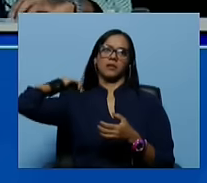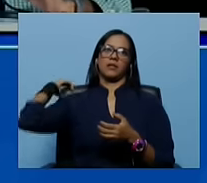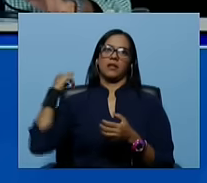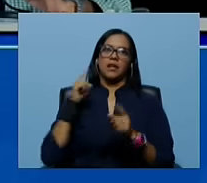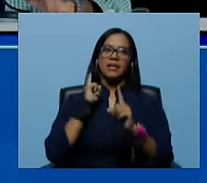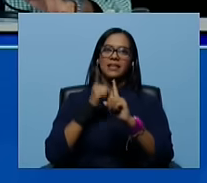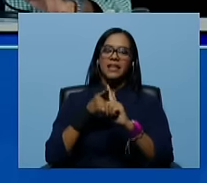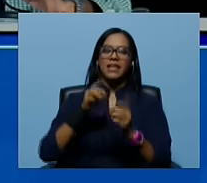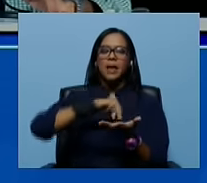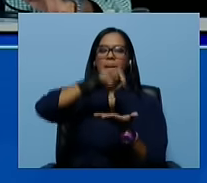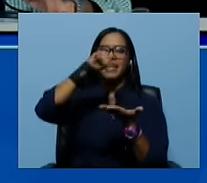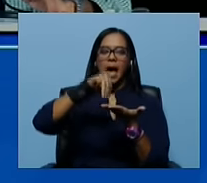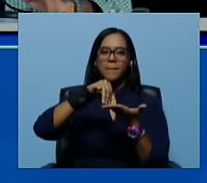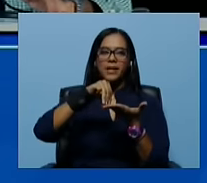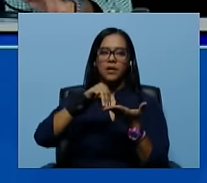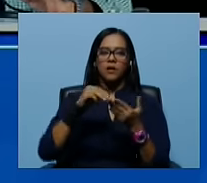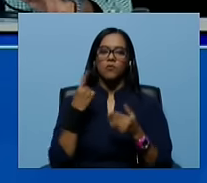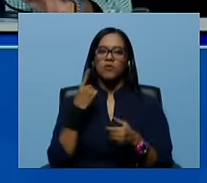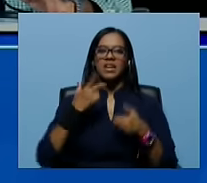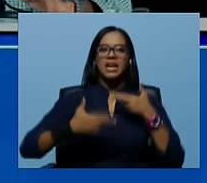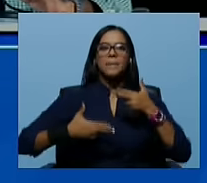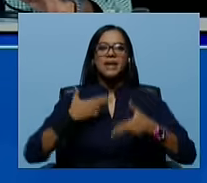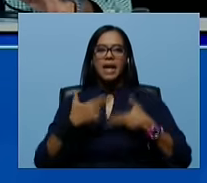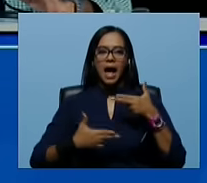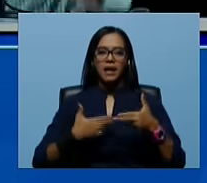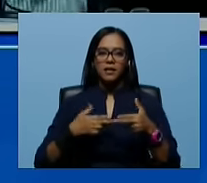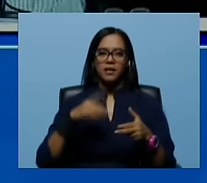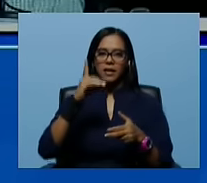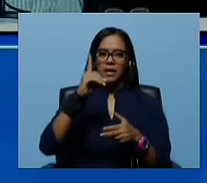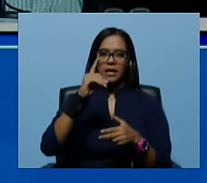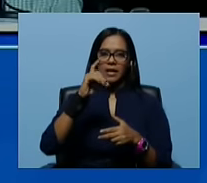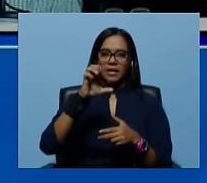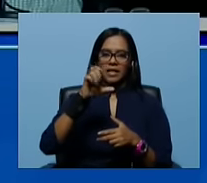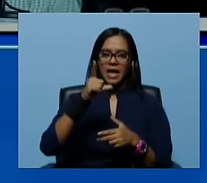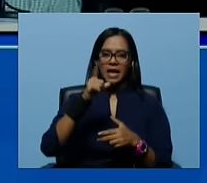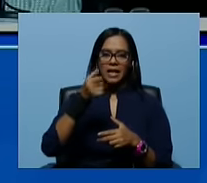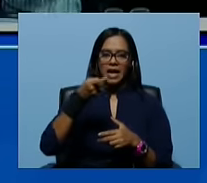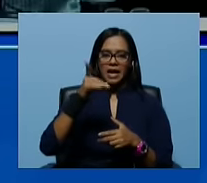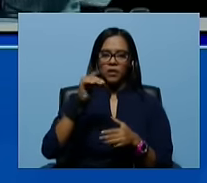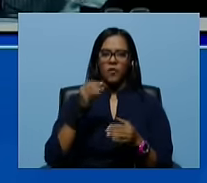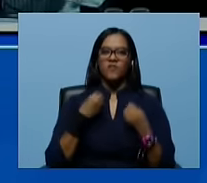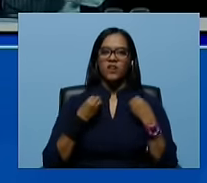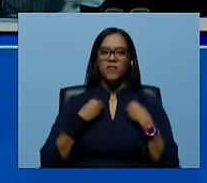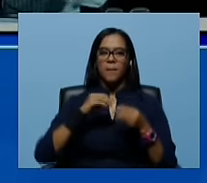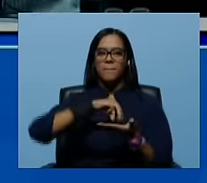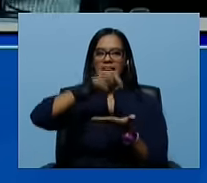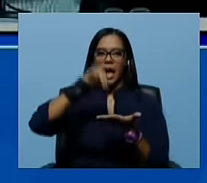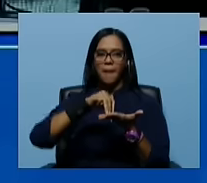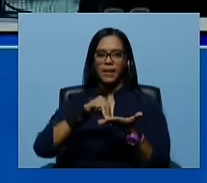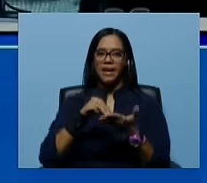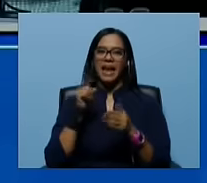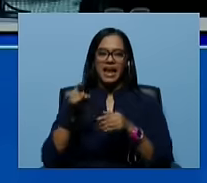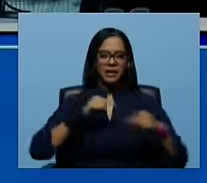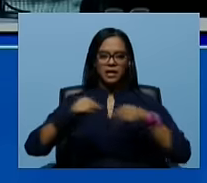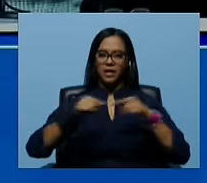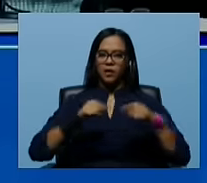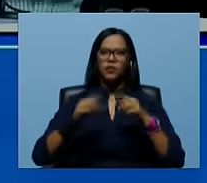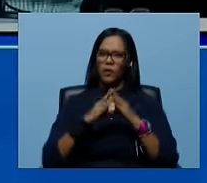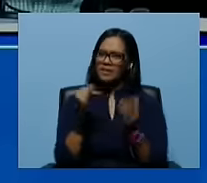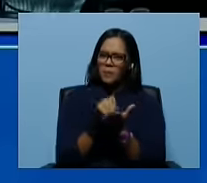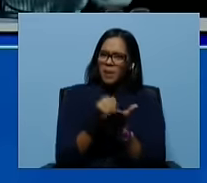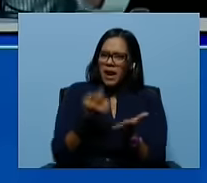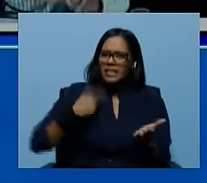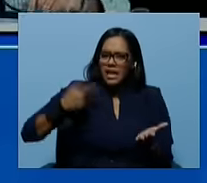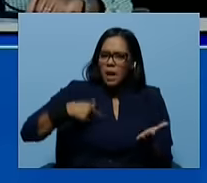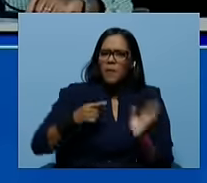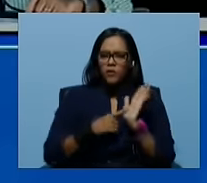Desde Miami, un criminal, Delgado Taboski, que vive en Miami, protegido. Desde allá él dirigió, todas esas pruebas las tenemos, fueron